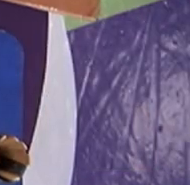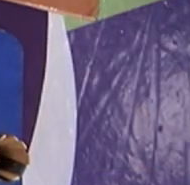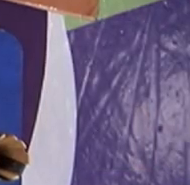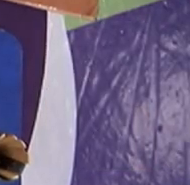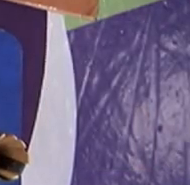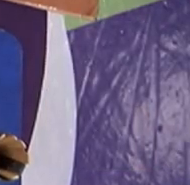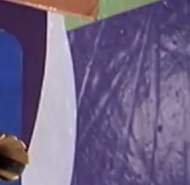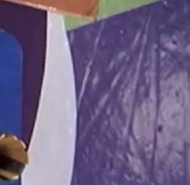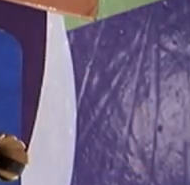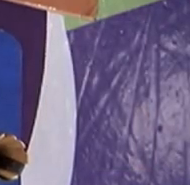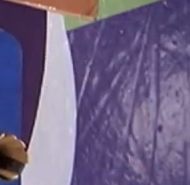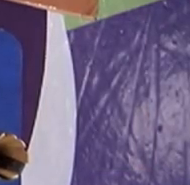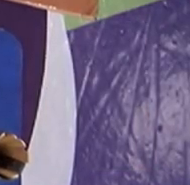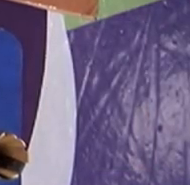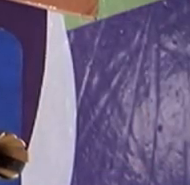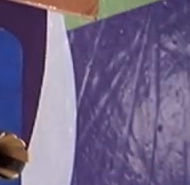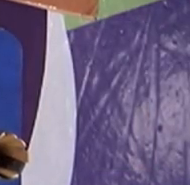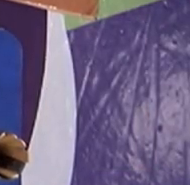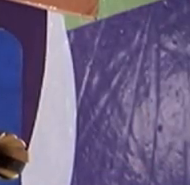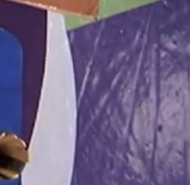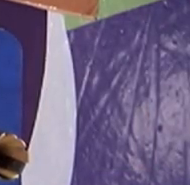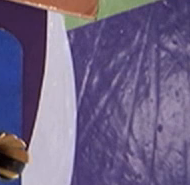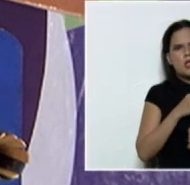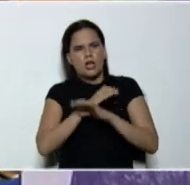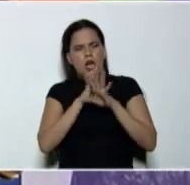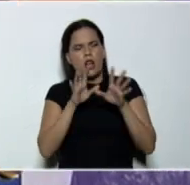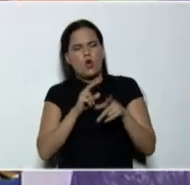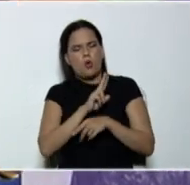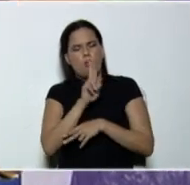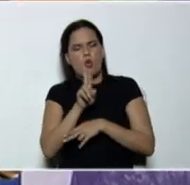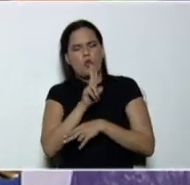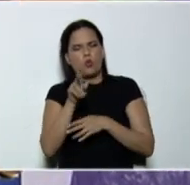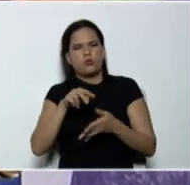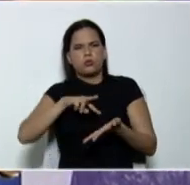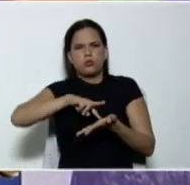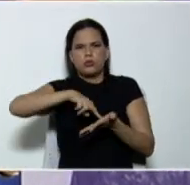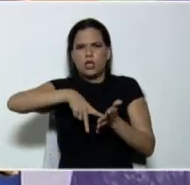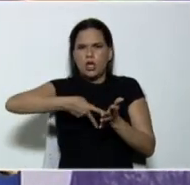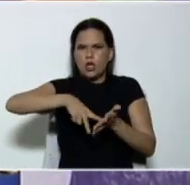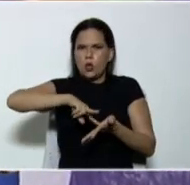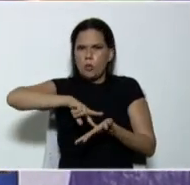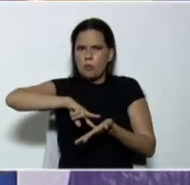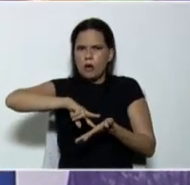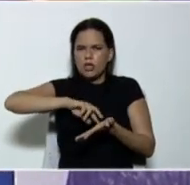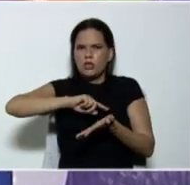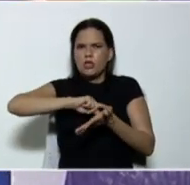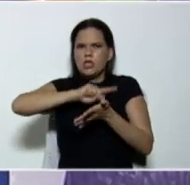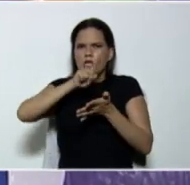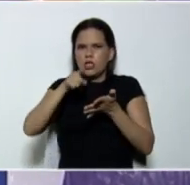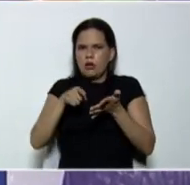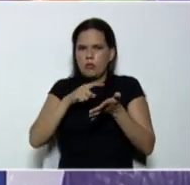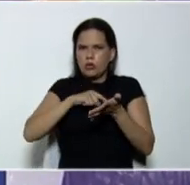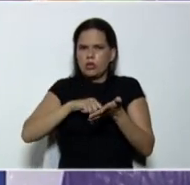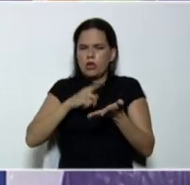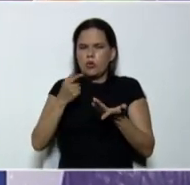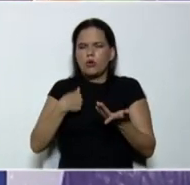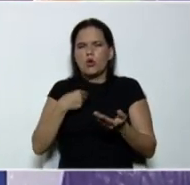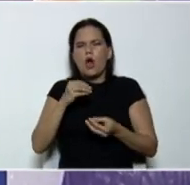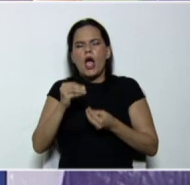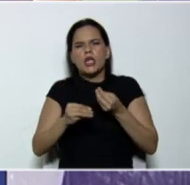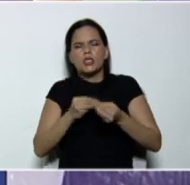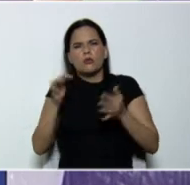Creo que quedó bien concreto cómo utilizar el compás y el transportador al momento de trazar